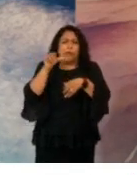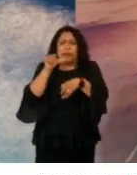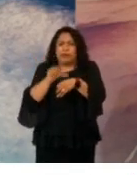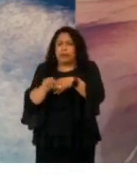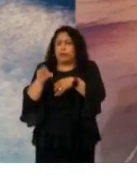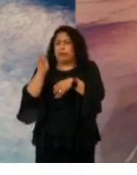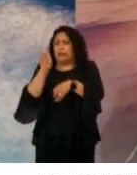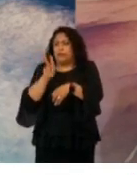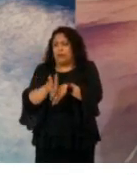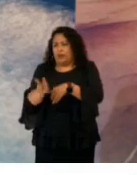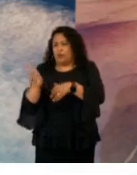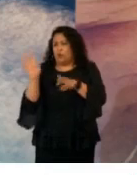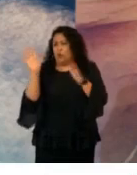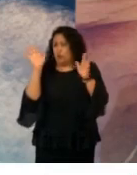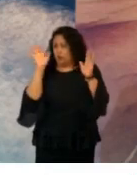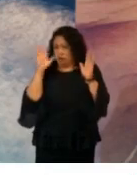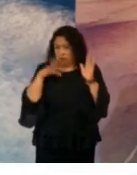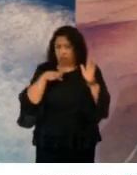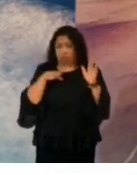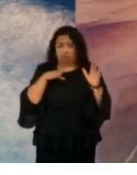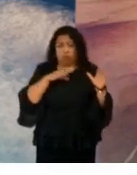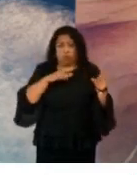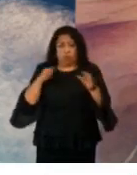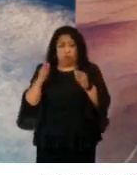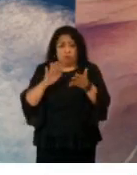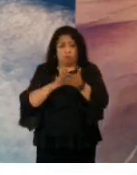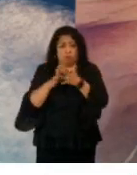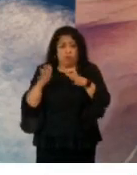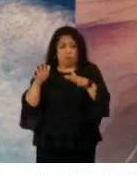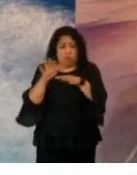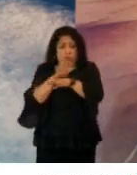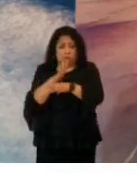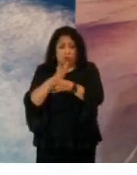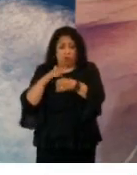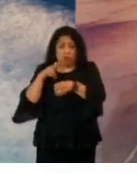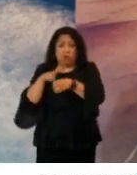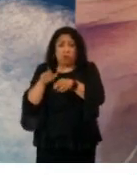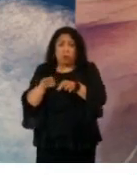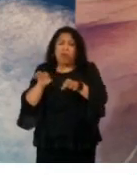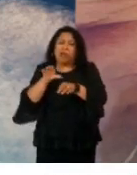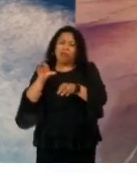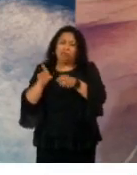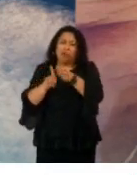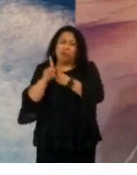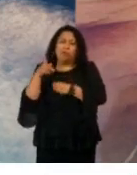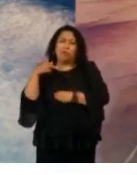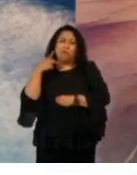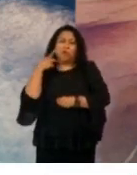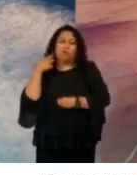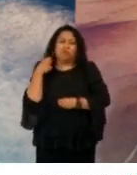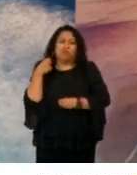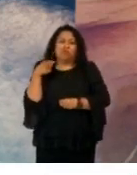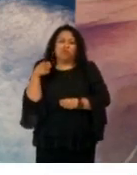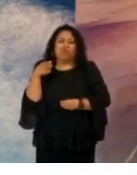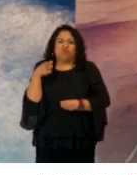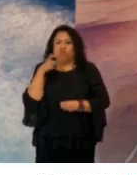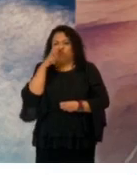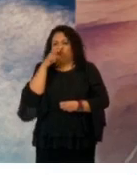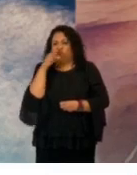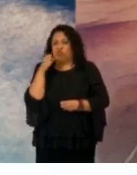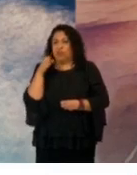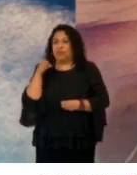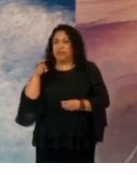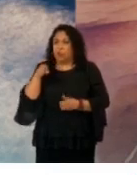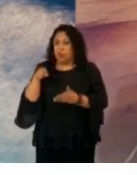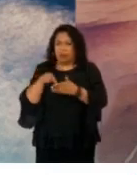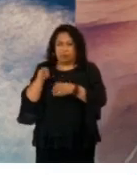de Venezuela, que además tiene una movilización social súper importante a propósito de los problemas políticos que tienen por la dictadura en ese lugar.